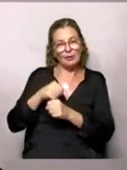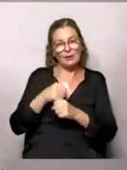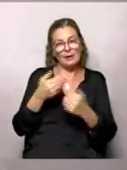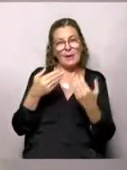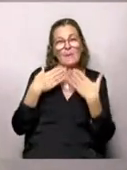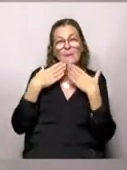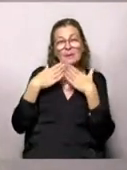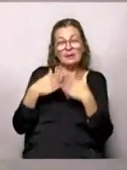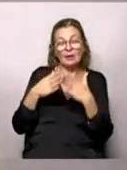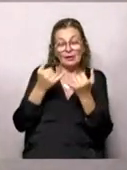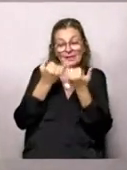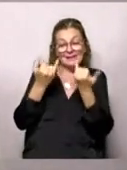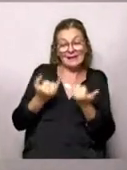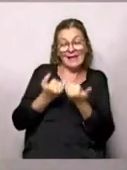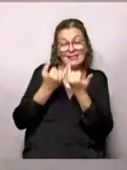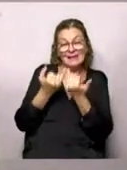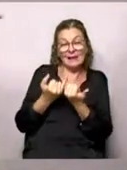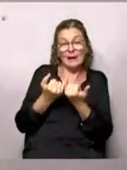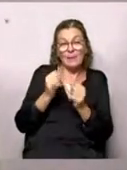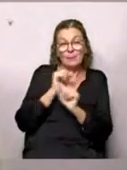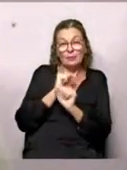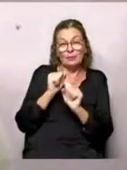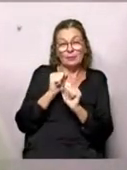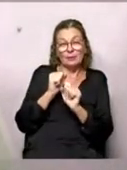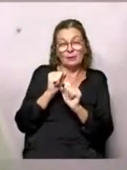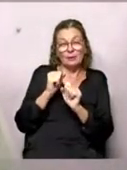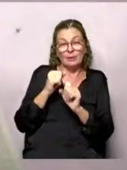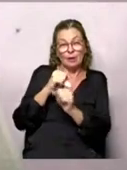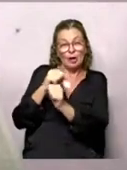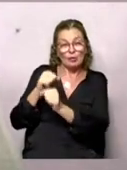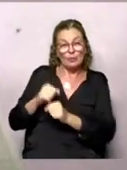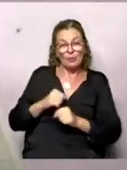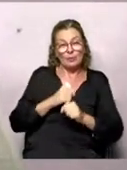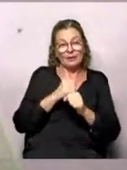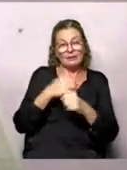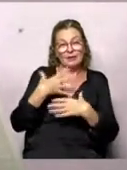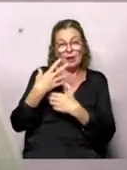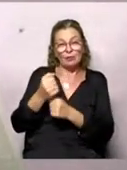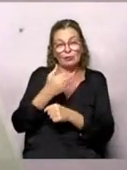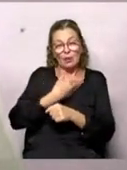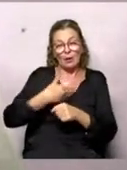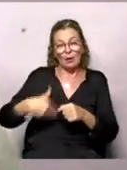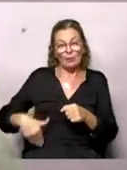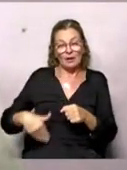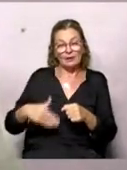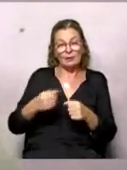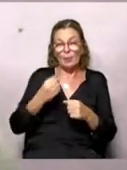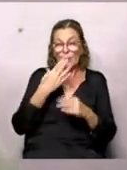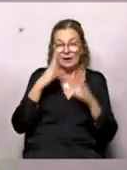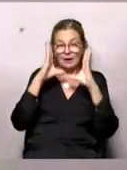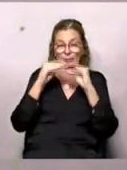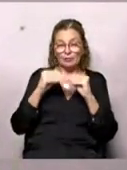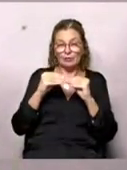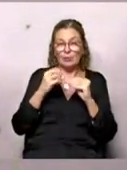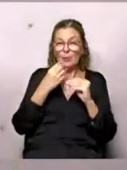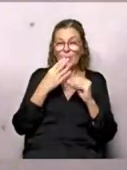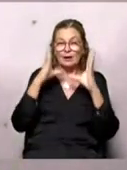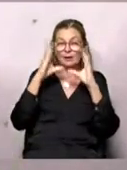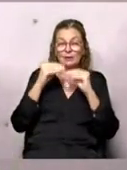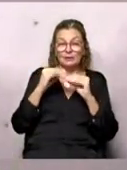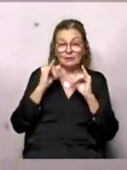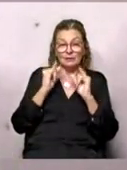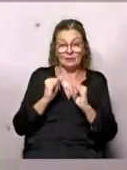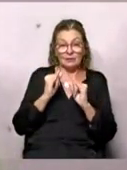usted que la vive en el día a día. ¿Es posible mantener una olla popular sin la ayuda del gobierno, sin la ayuda del Estado? Buenas noches. Buenas noches.